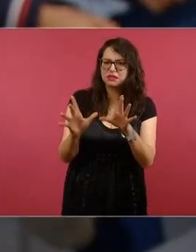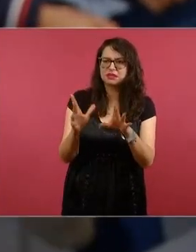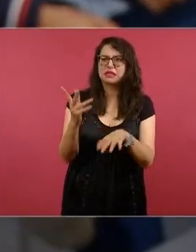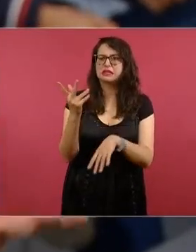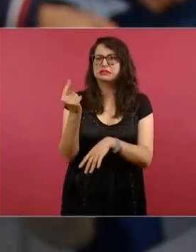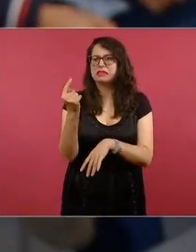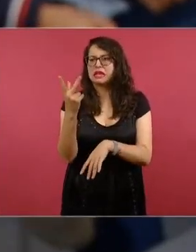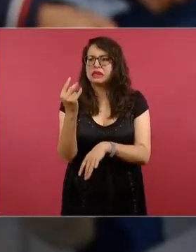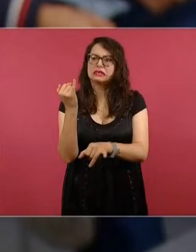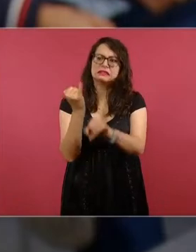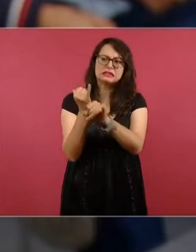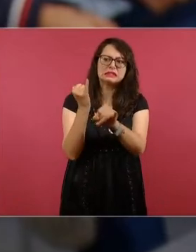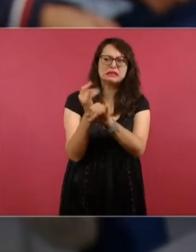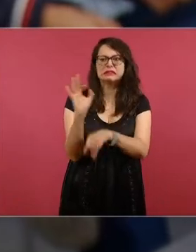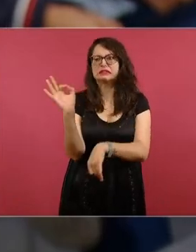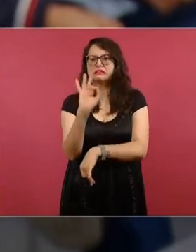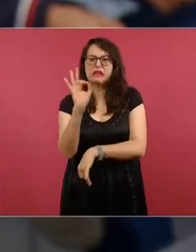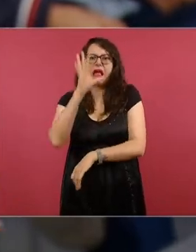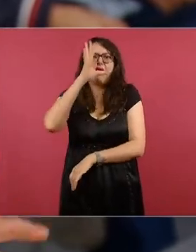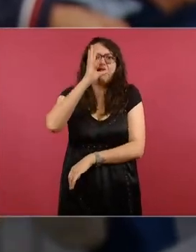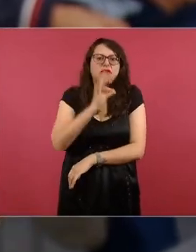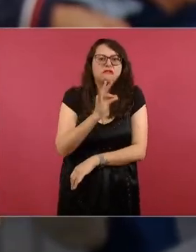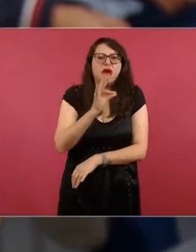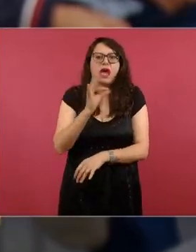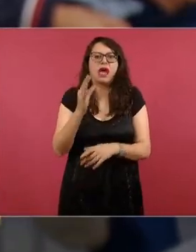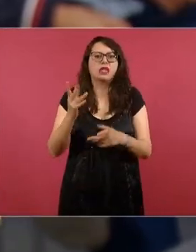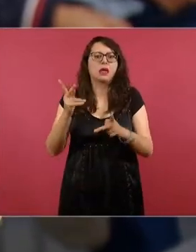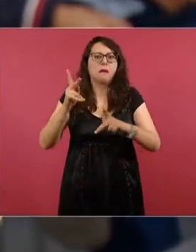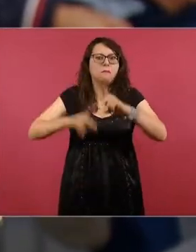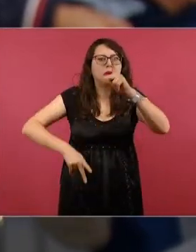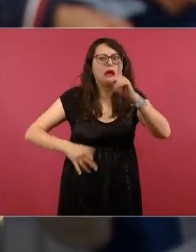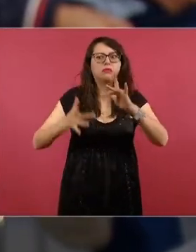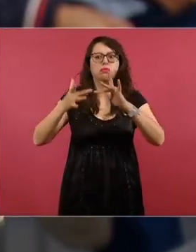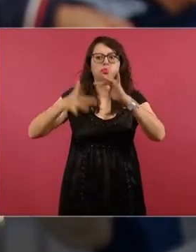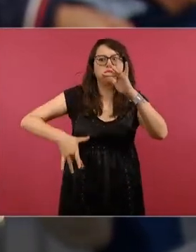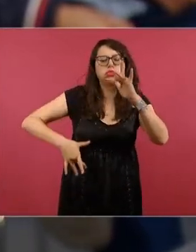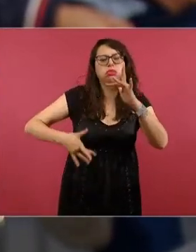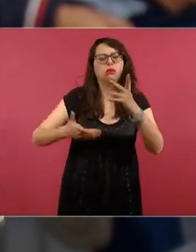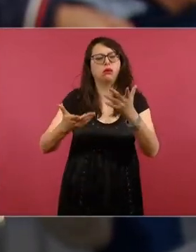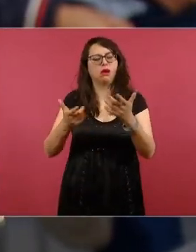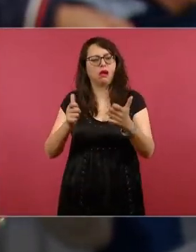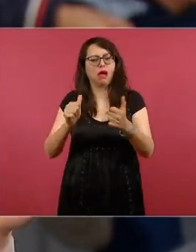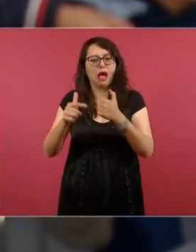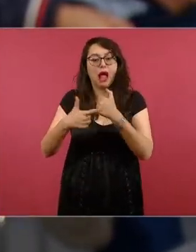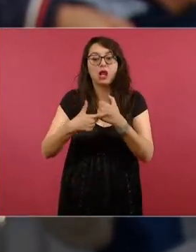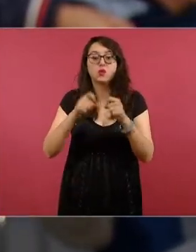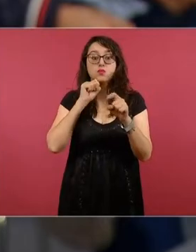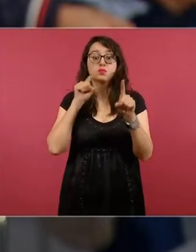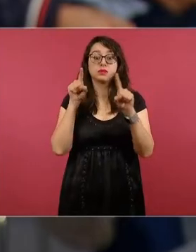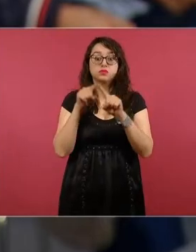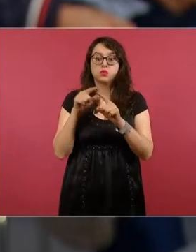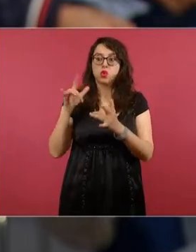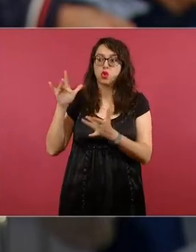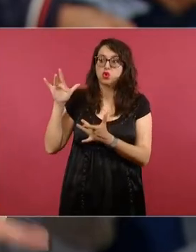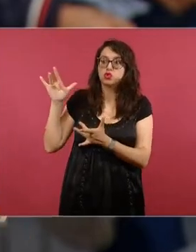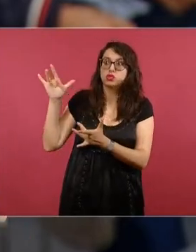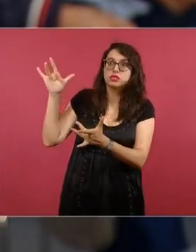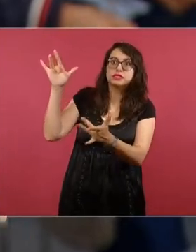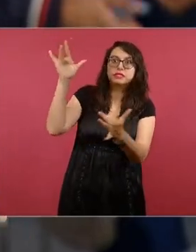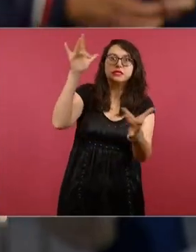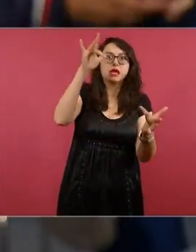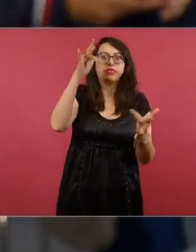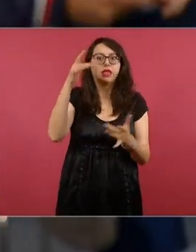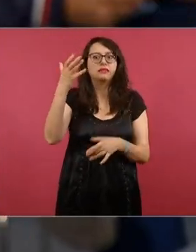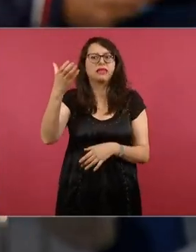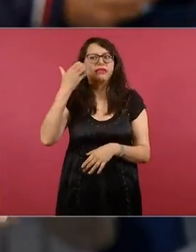pasar con el internet? Se habla de que pudiera suspenderse también vía satelital la señal del teléfono.